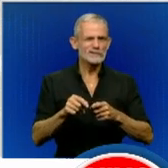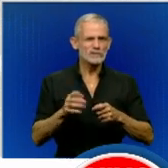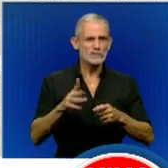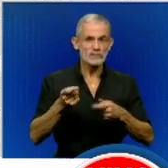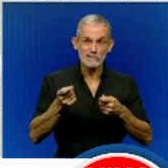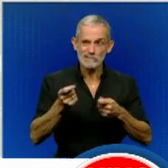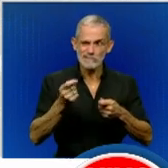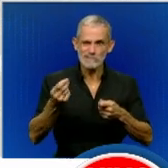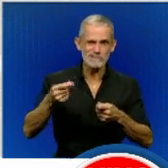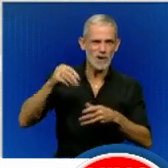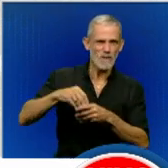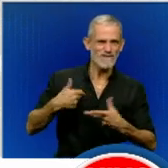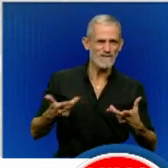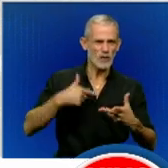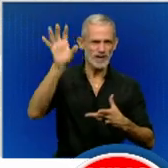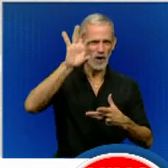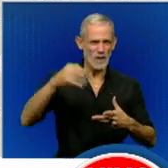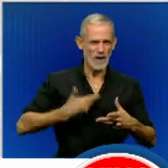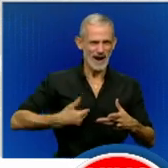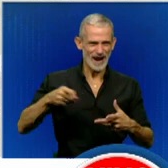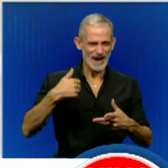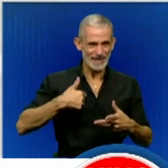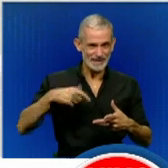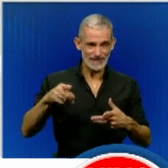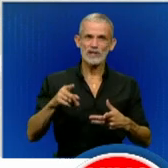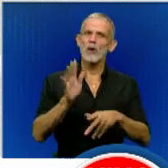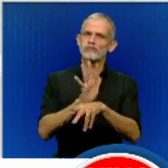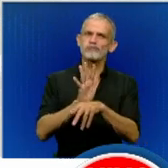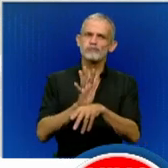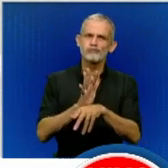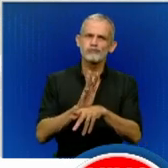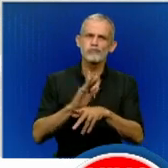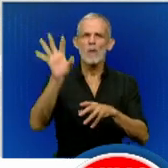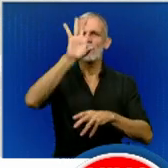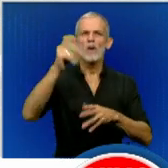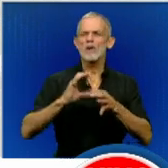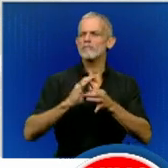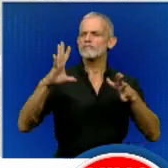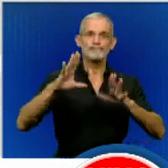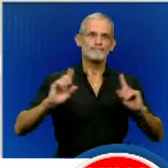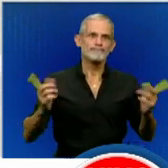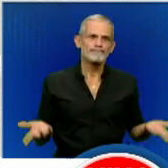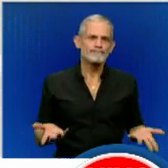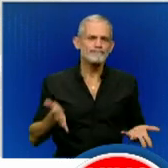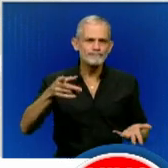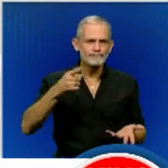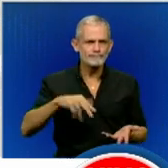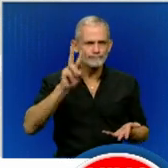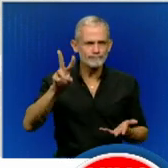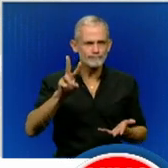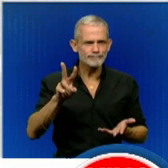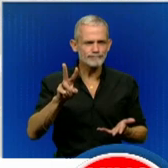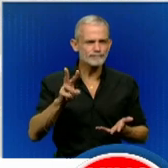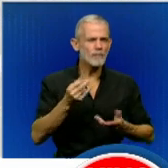gobernadores argentinos terminaba atacando la autonomía de las provincias argentinas y eso se veía